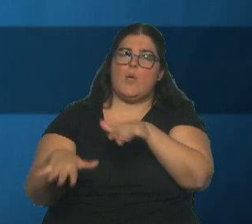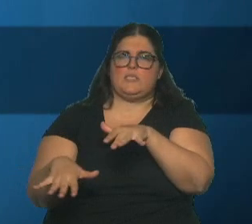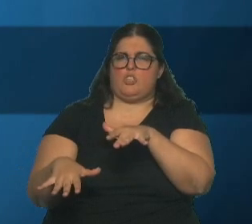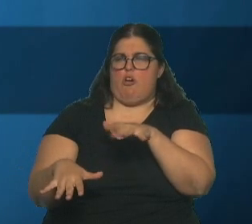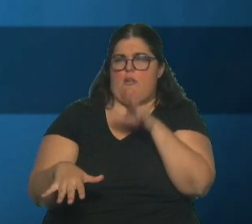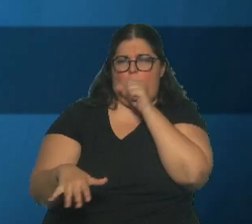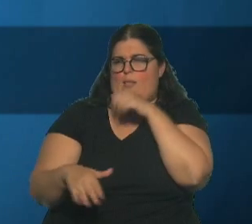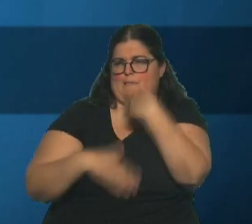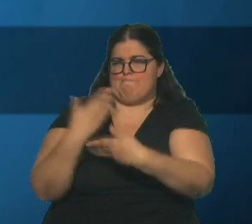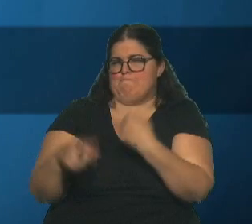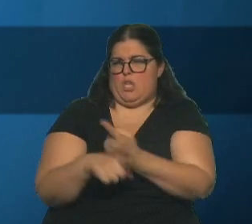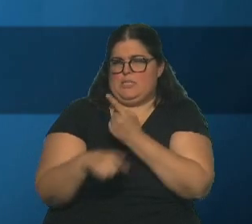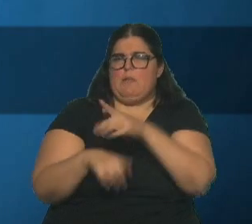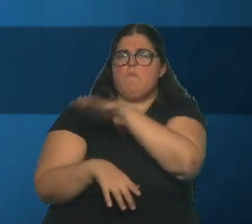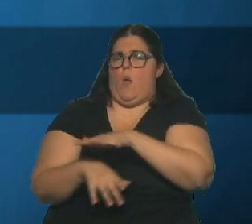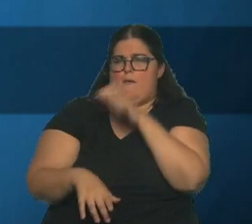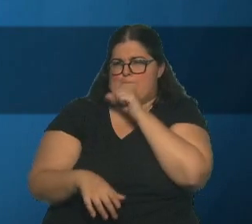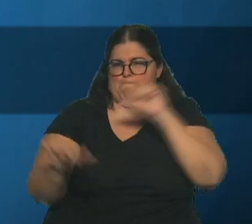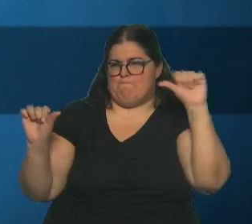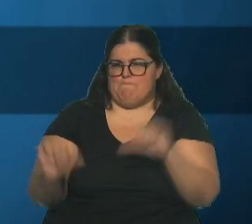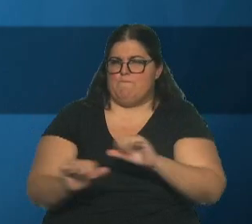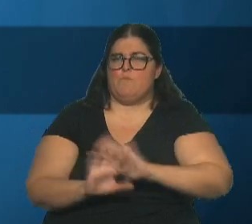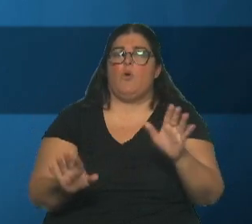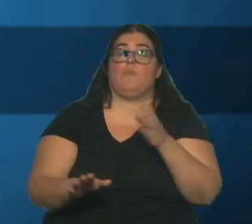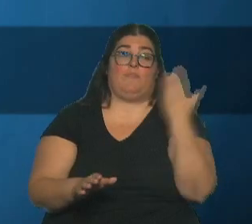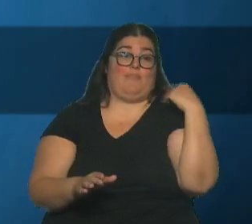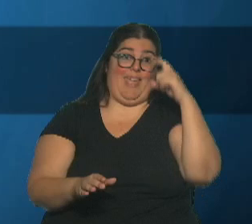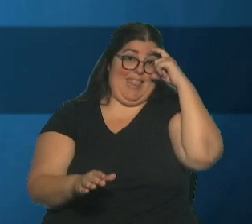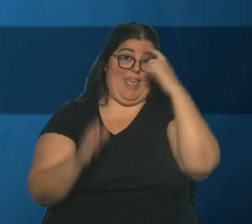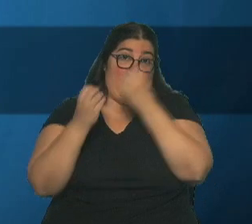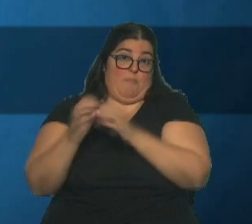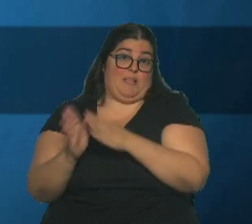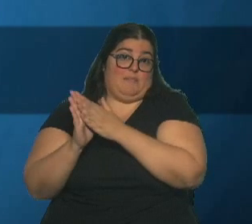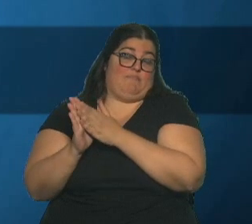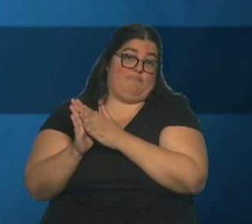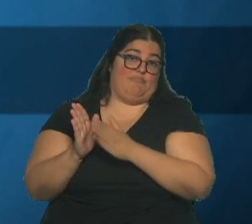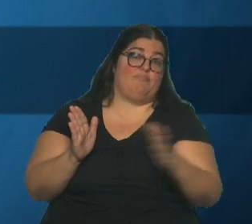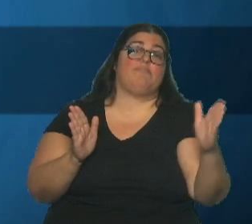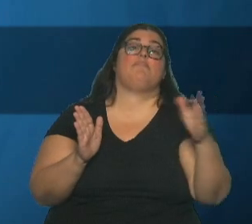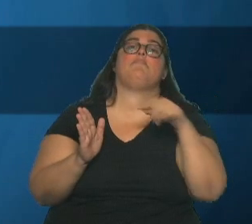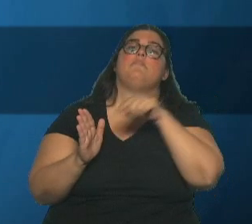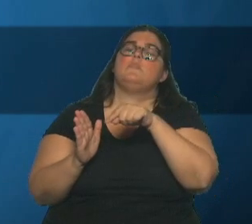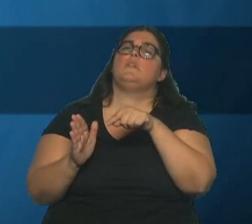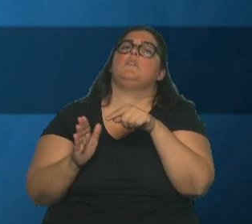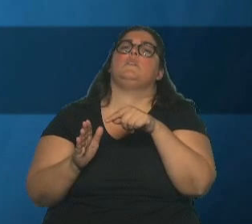beyond untenable for the people of Haiti. Since the beginning of the year, a